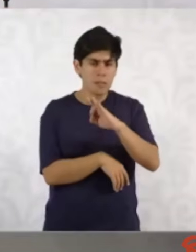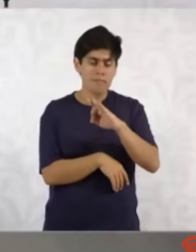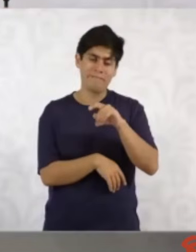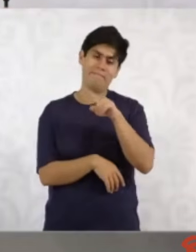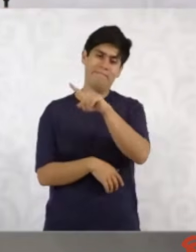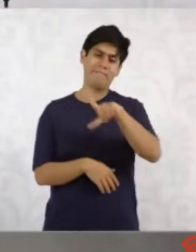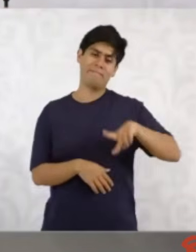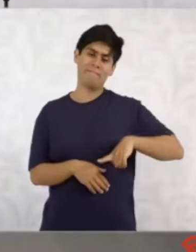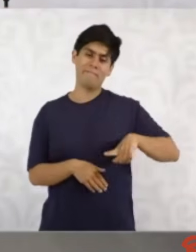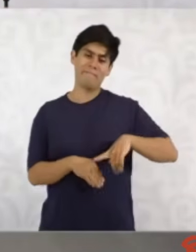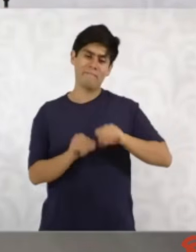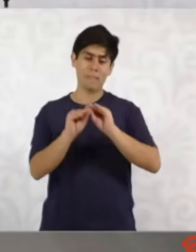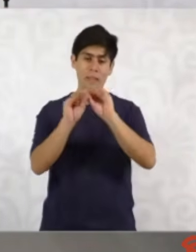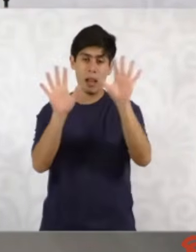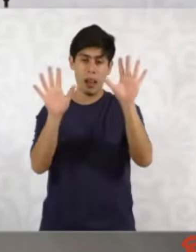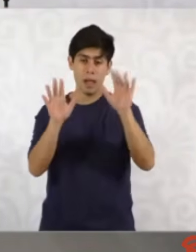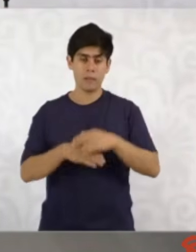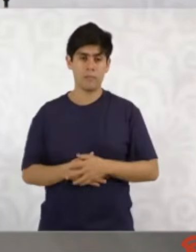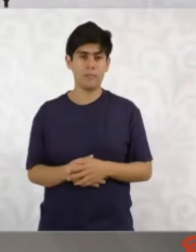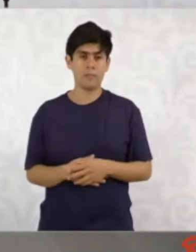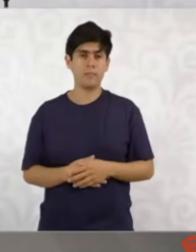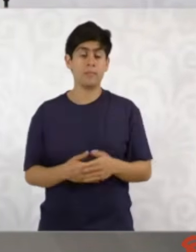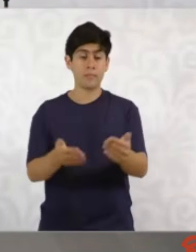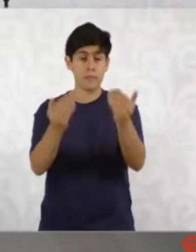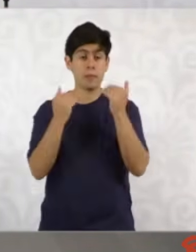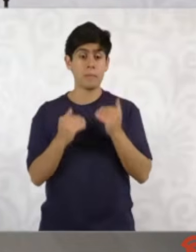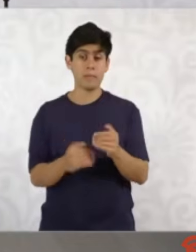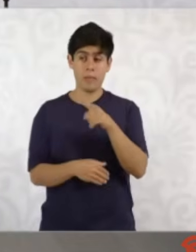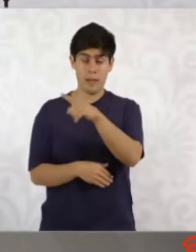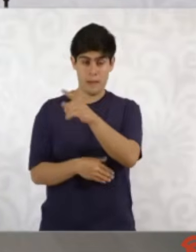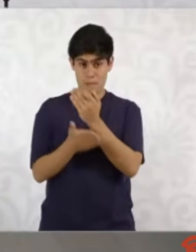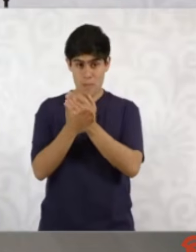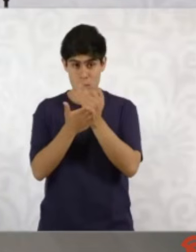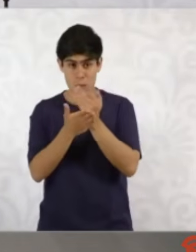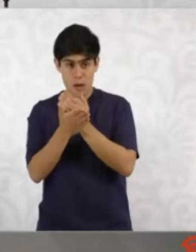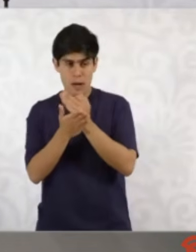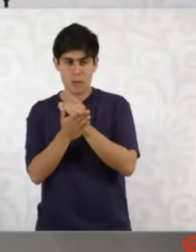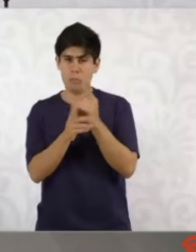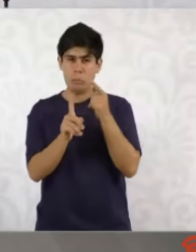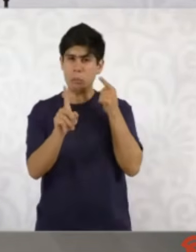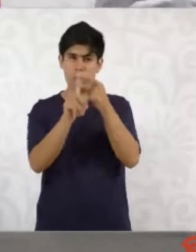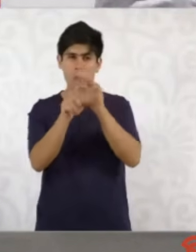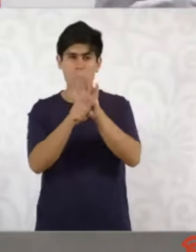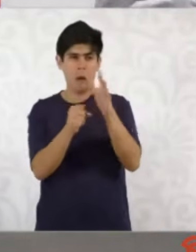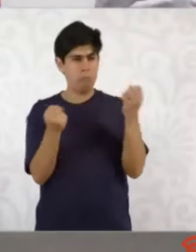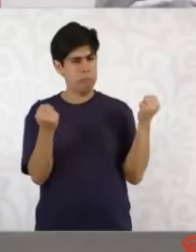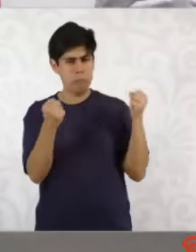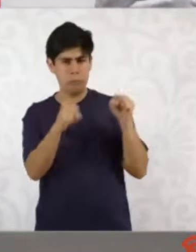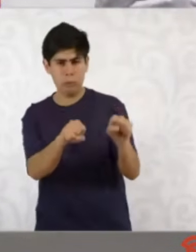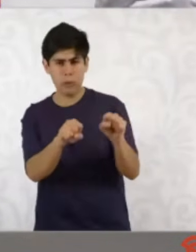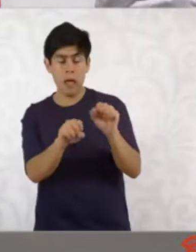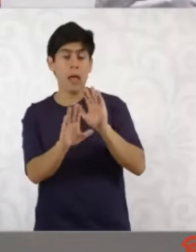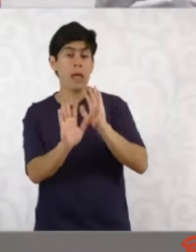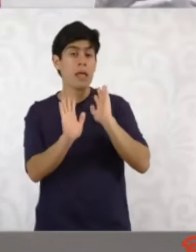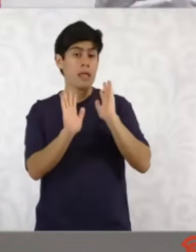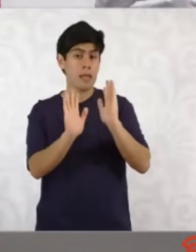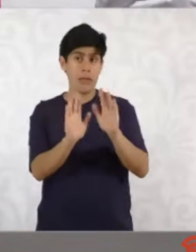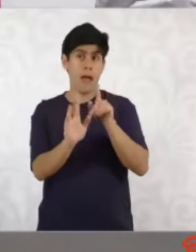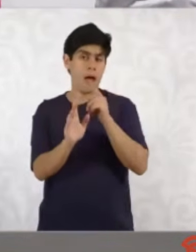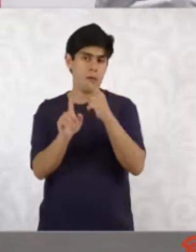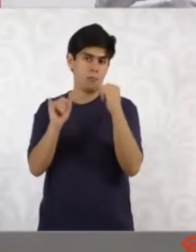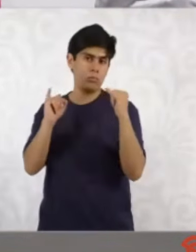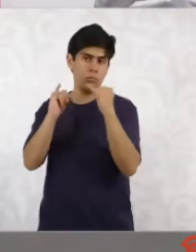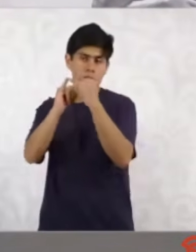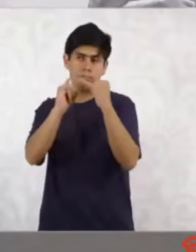avanza lentamente hacia una dictadura, ya se adueñó de todas las instituciones, ahora van por la